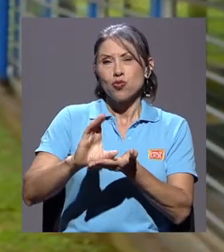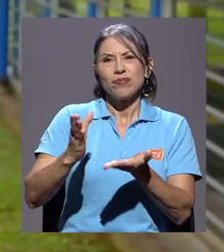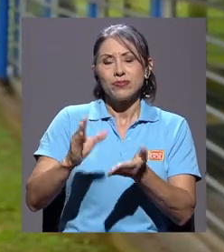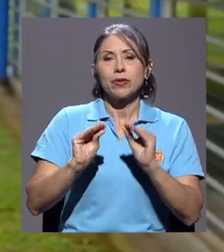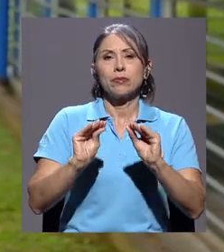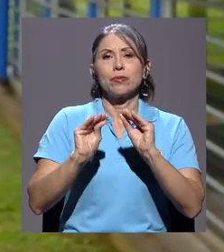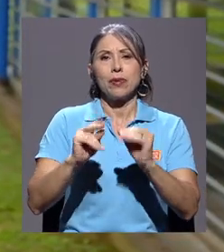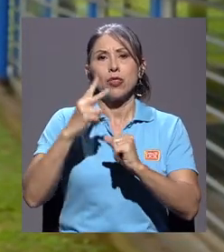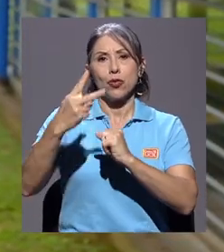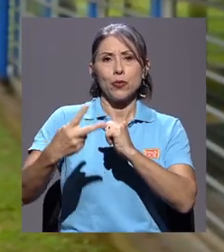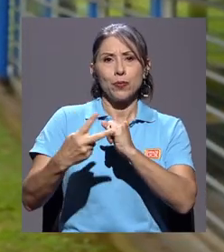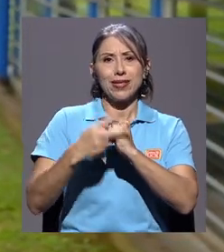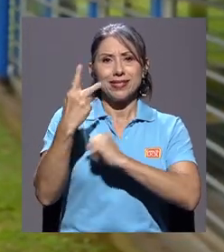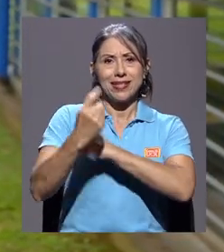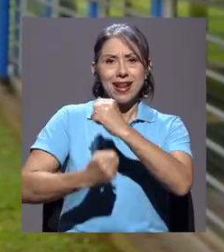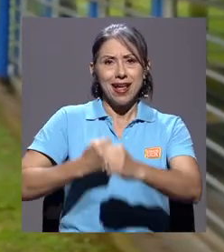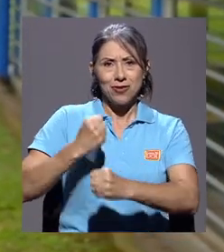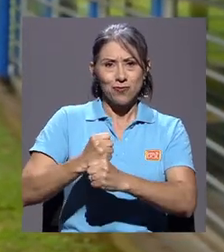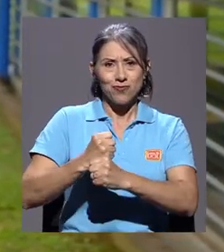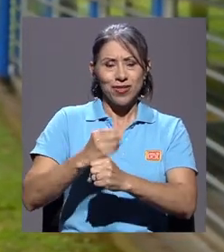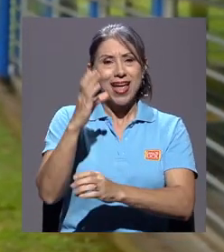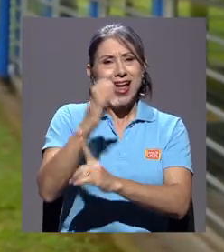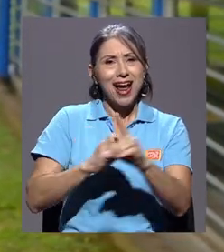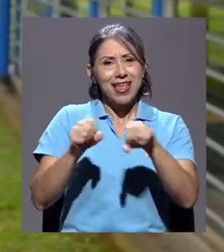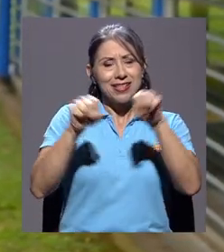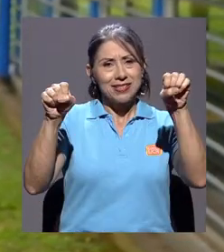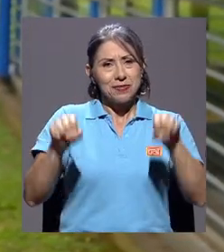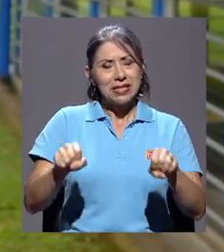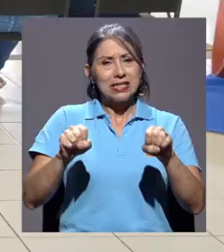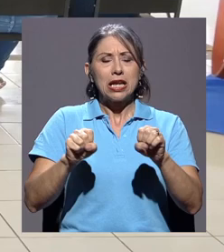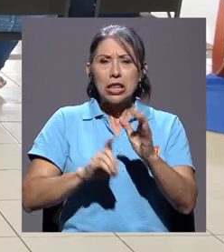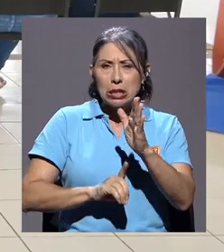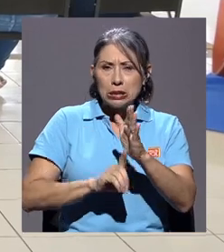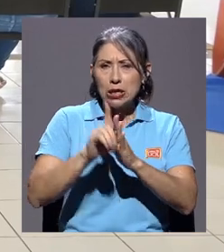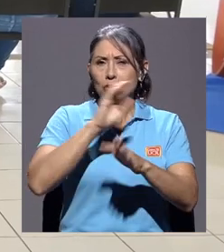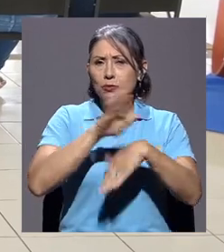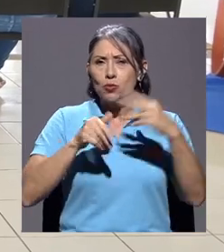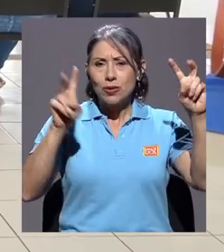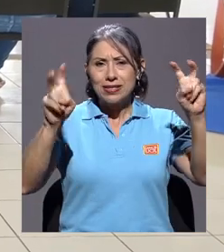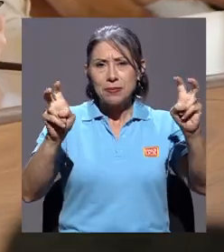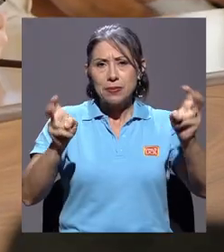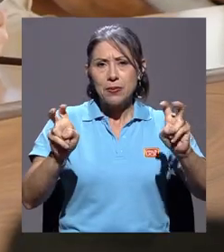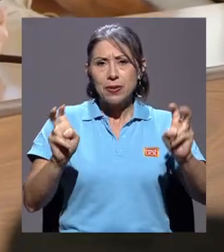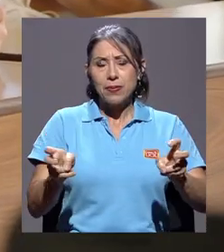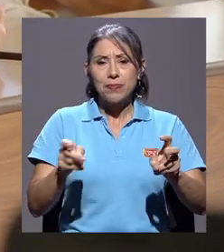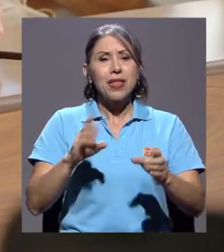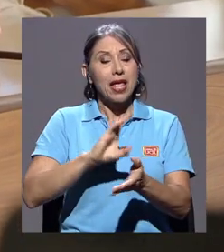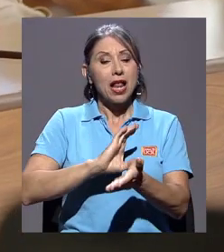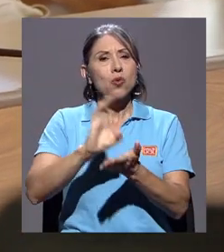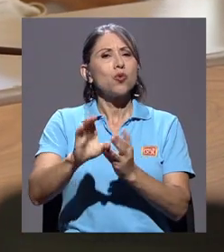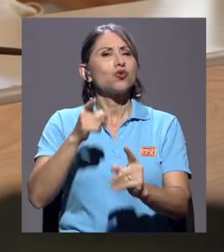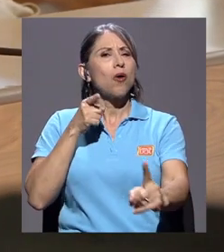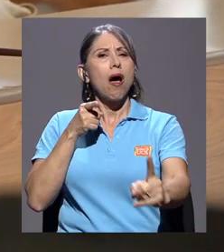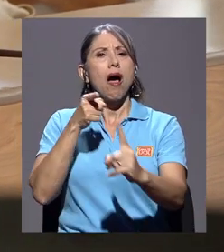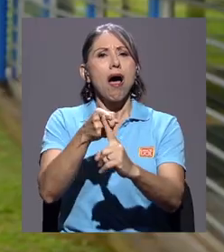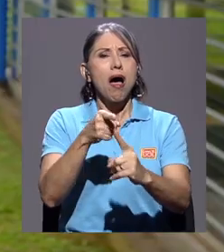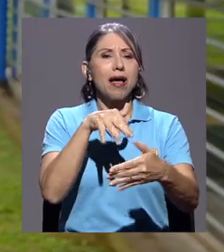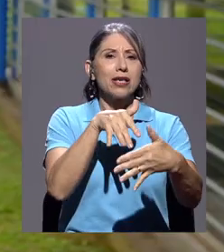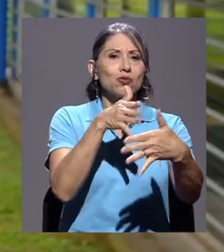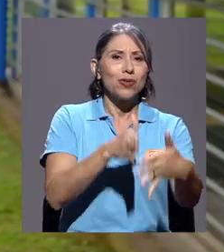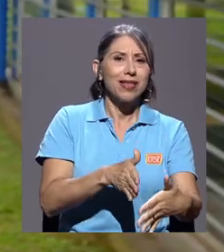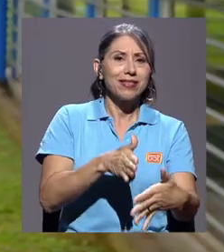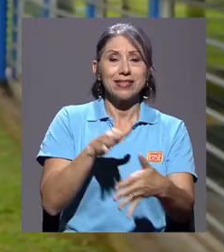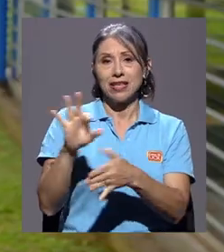veces al año, entonces por semestre usualmente desarrollamos pues todas las temáticas asociadas al curso. El curso va dirigido a estudiantes